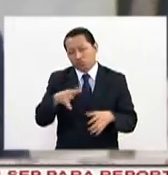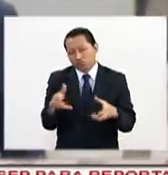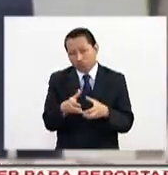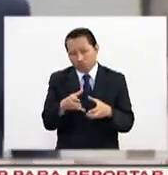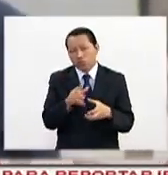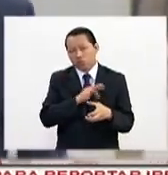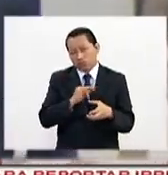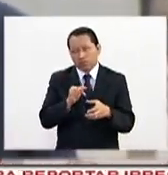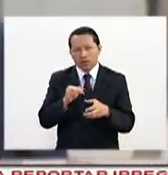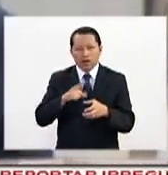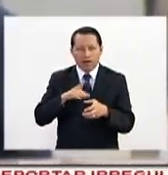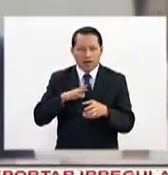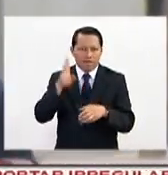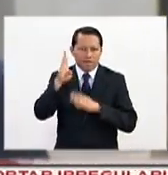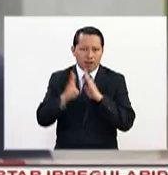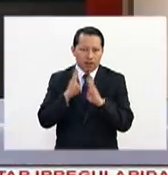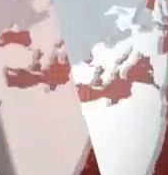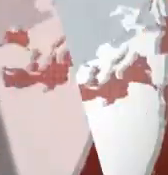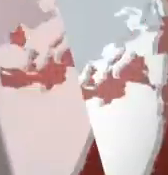se encuentran en Bélgica.